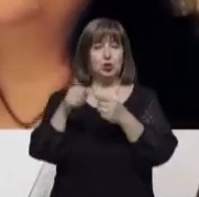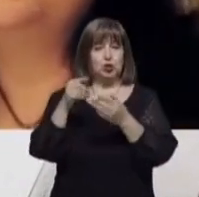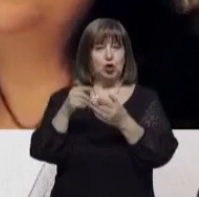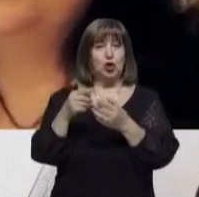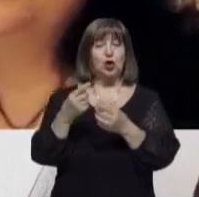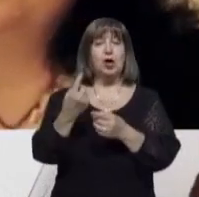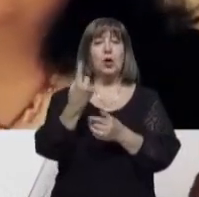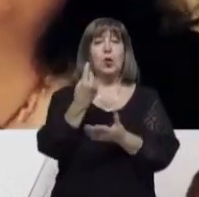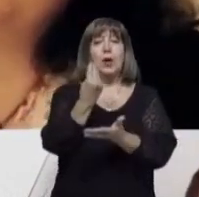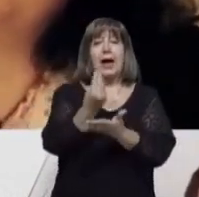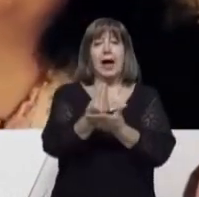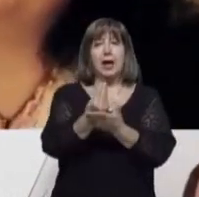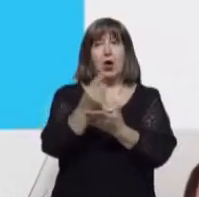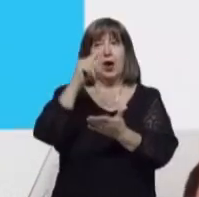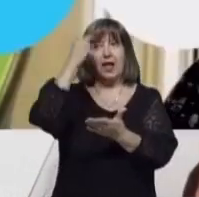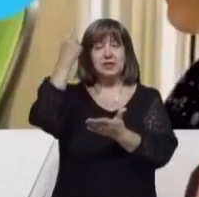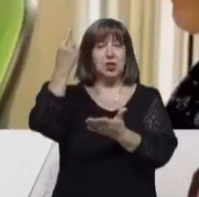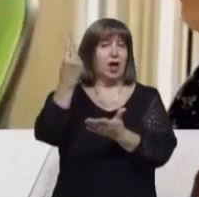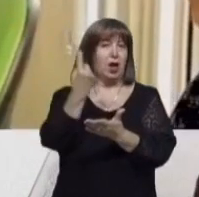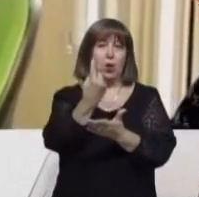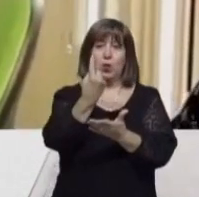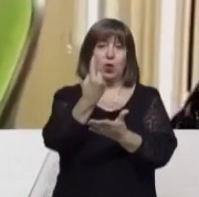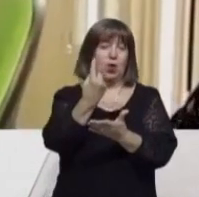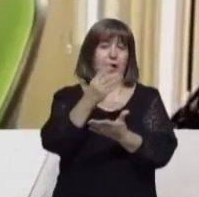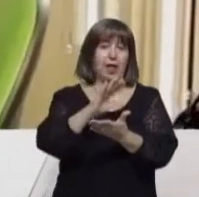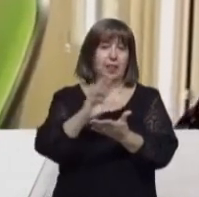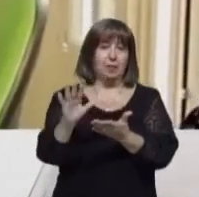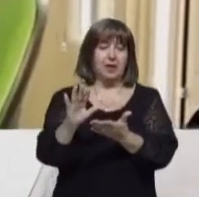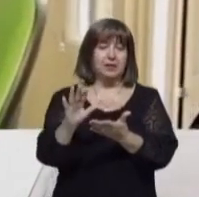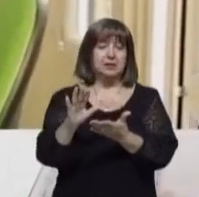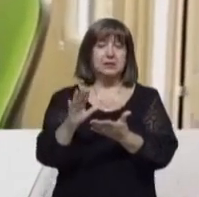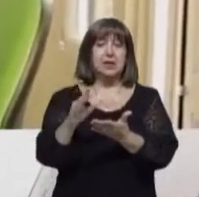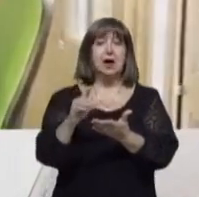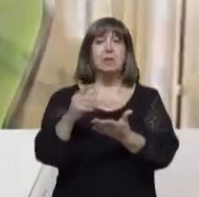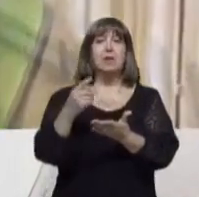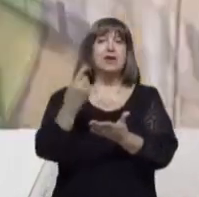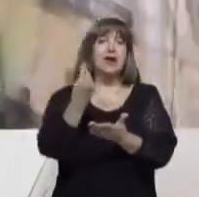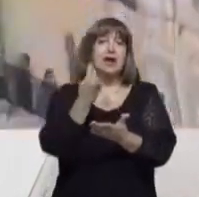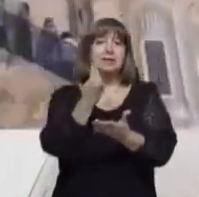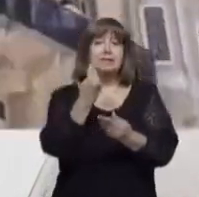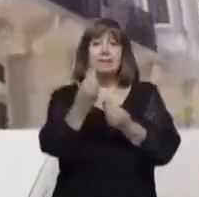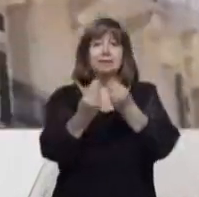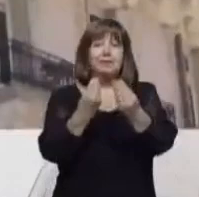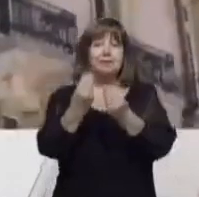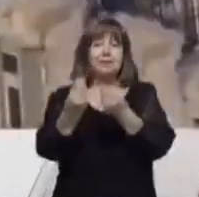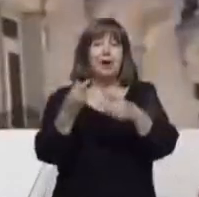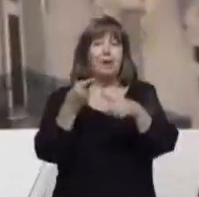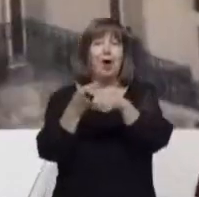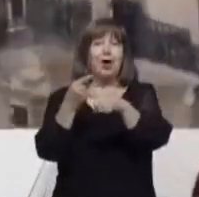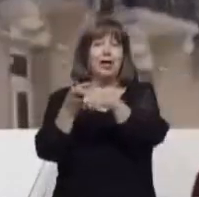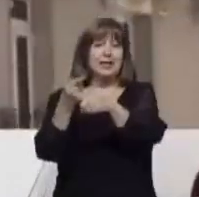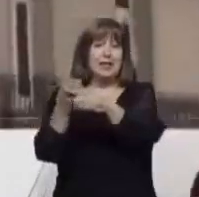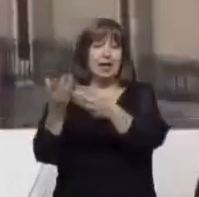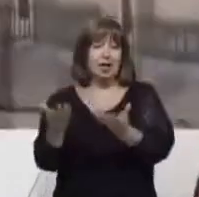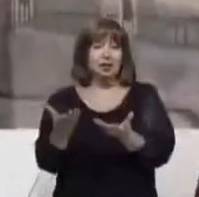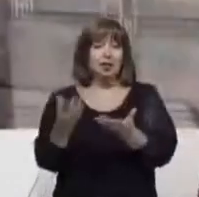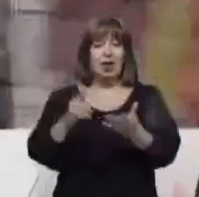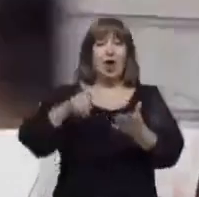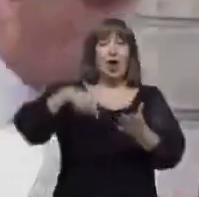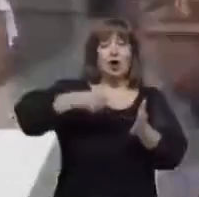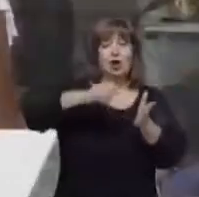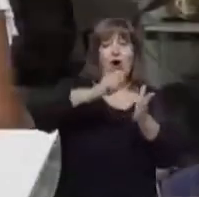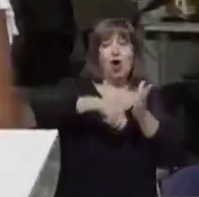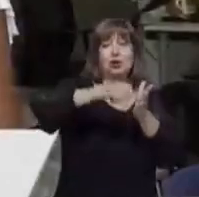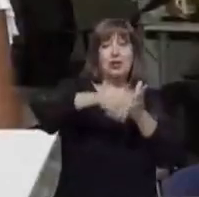un solo cargo nacional, que son solamente estos, que son cargos políticos en particular. Todas las demás personas son contratadas que